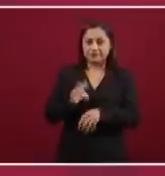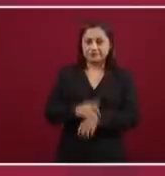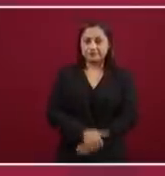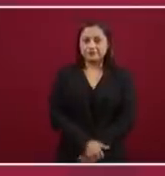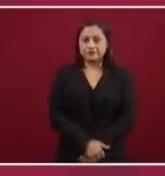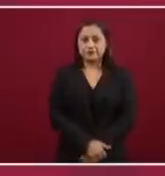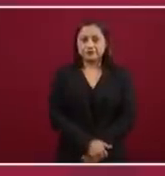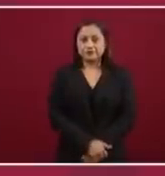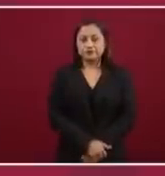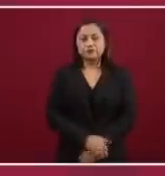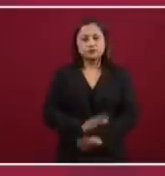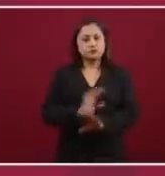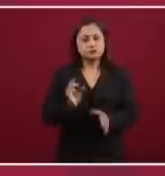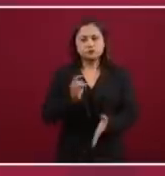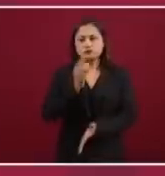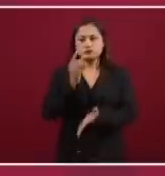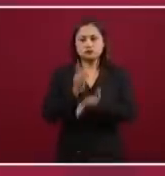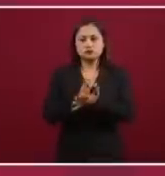Se envía,